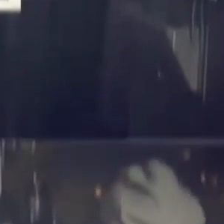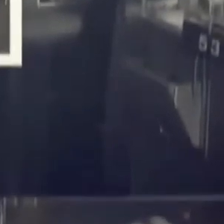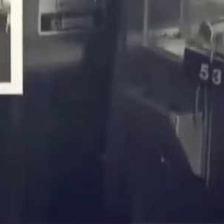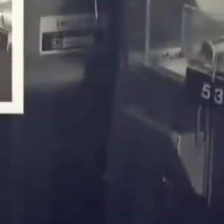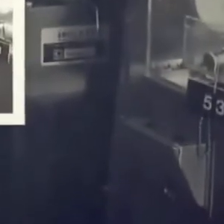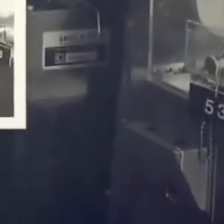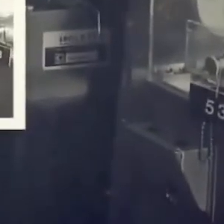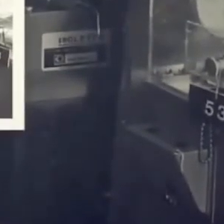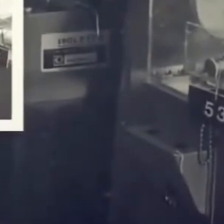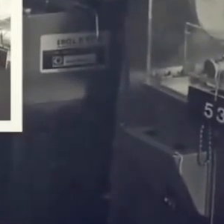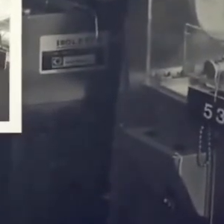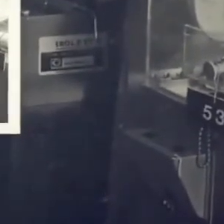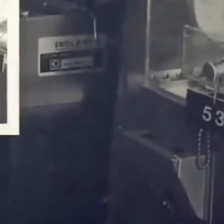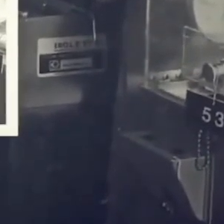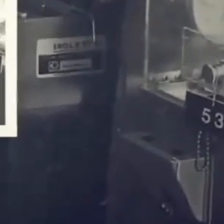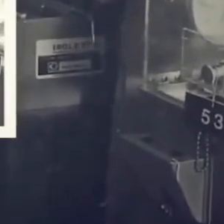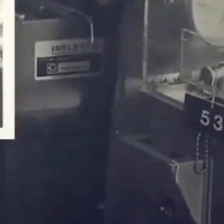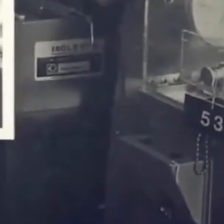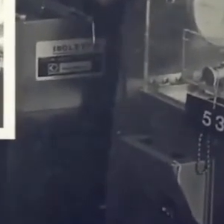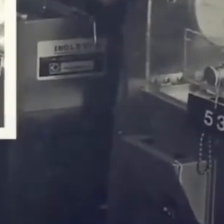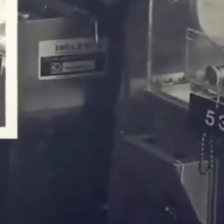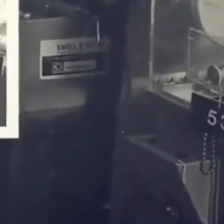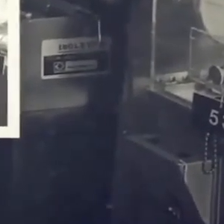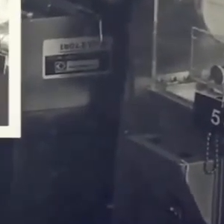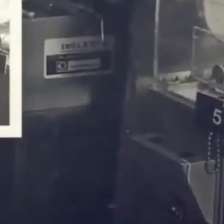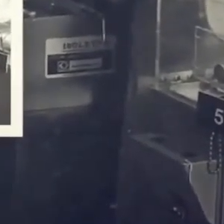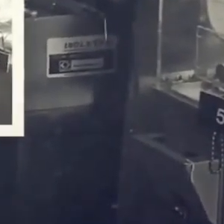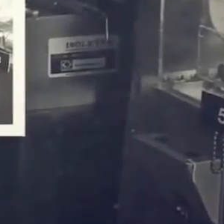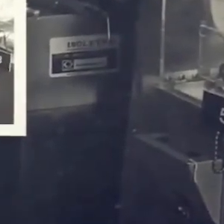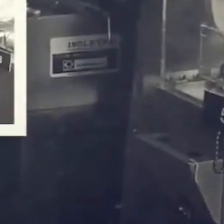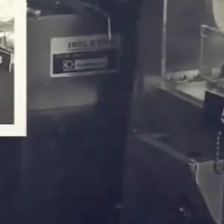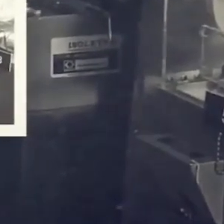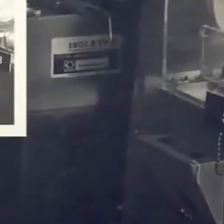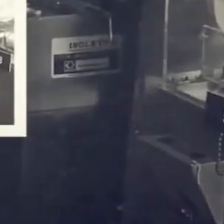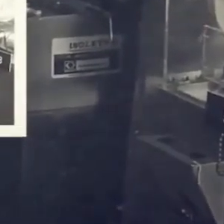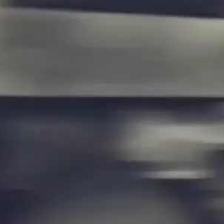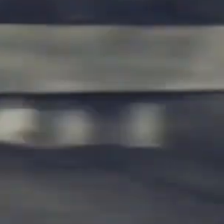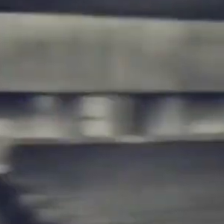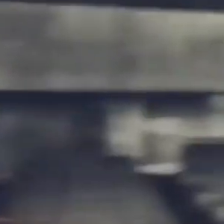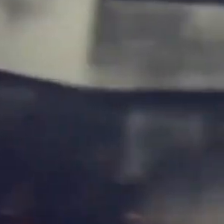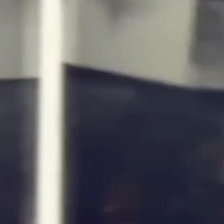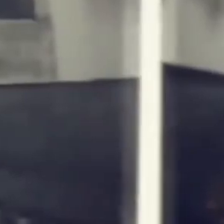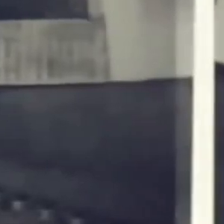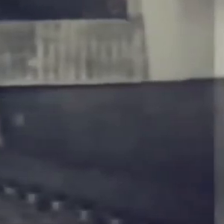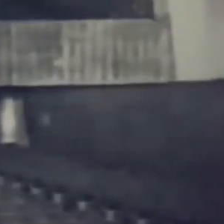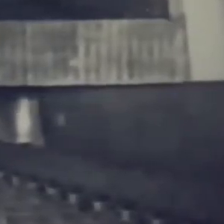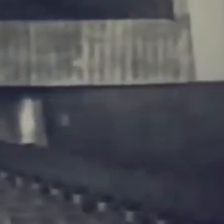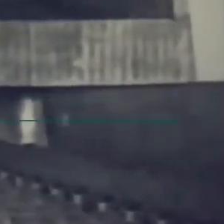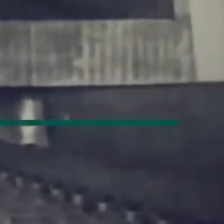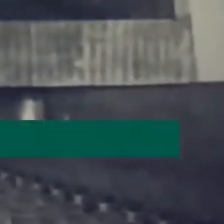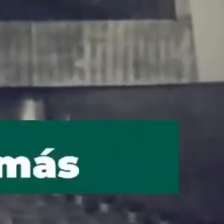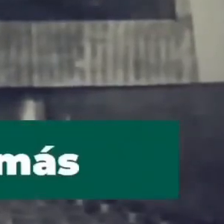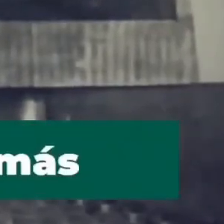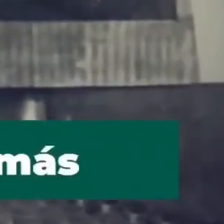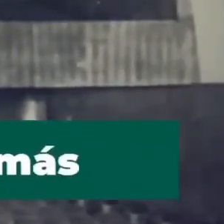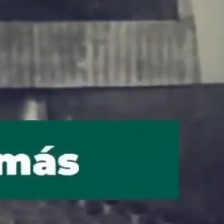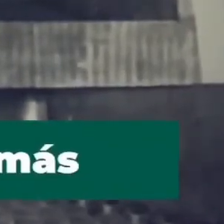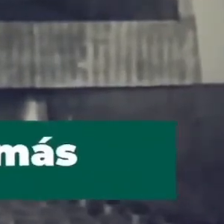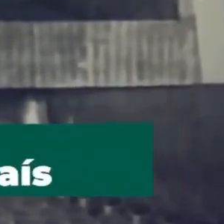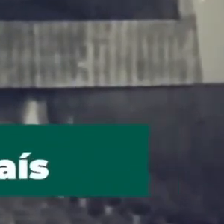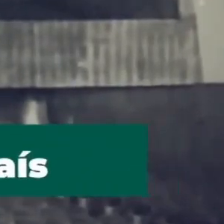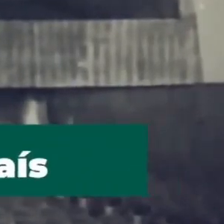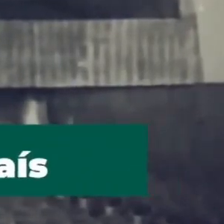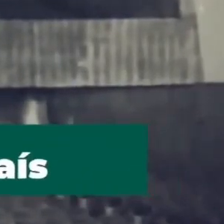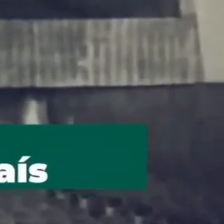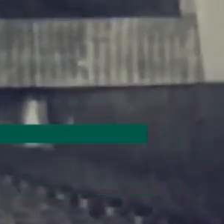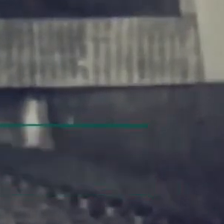Mundial de Seguridad Social declara la maternidad del IMSS como la más grande del mundo. Con la inauguración del Teatro del Seguro Social, inicia la red de